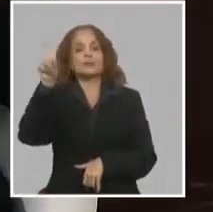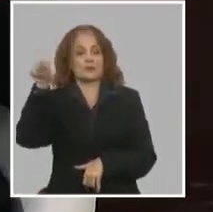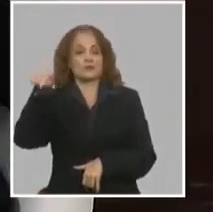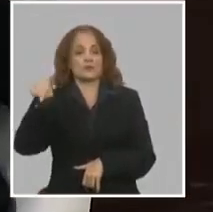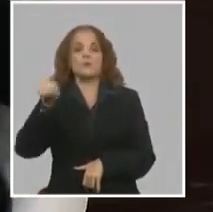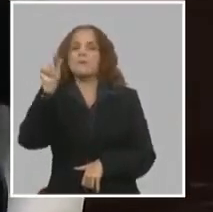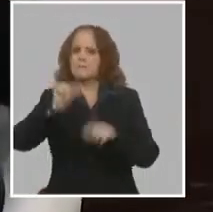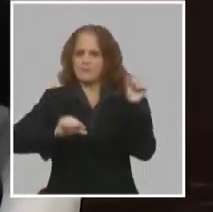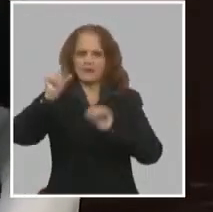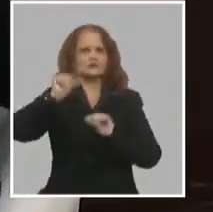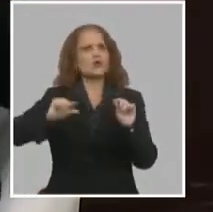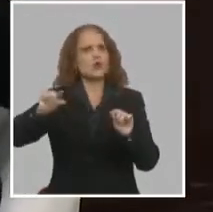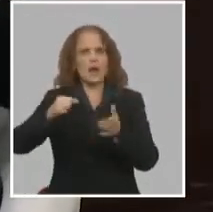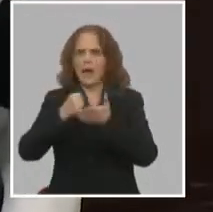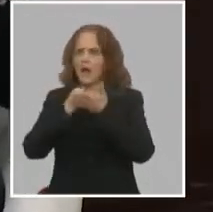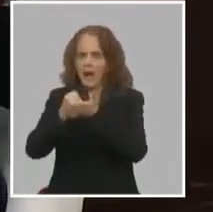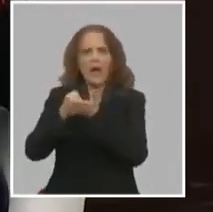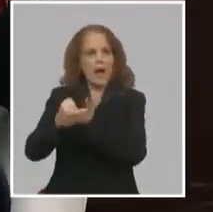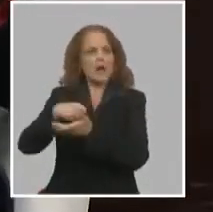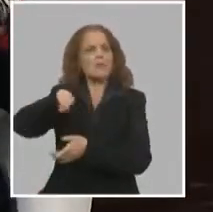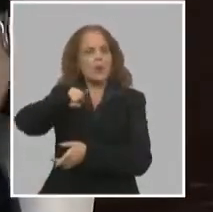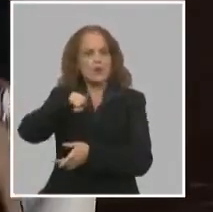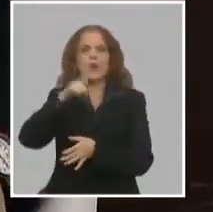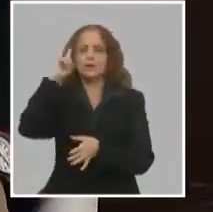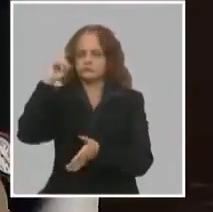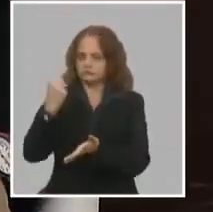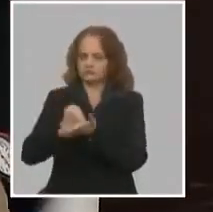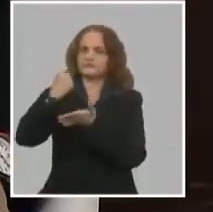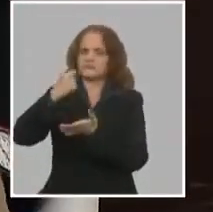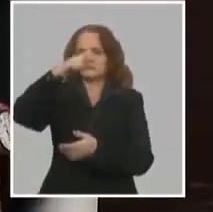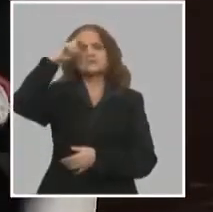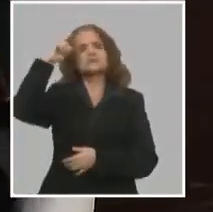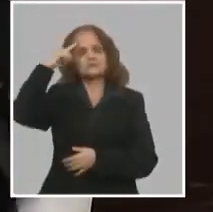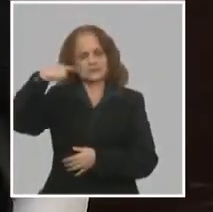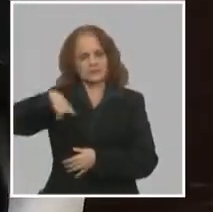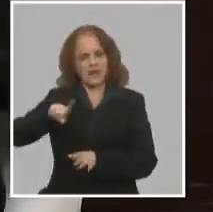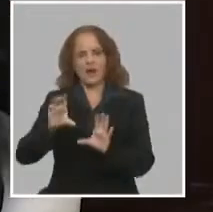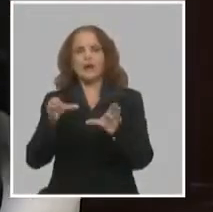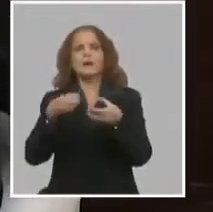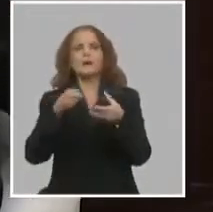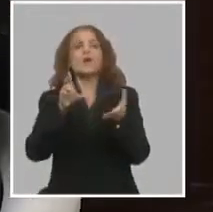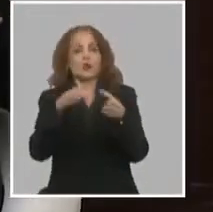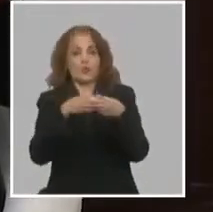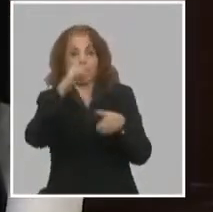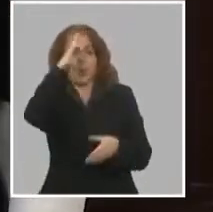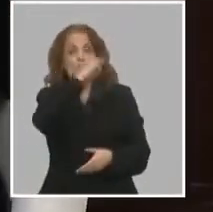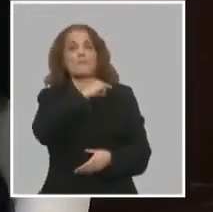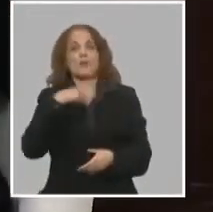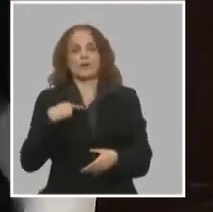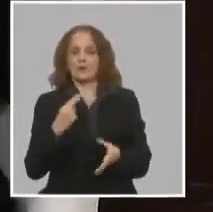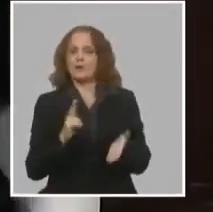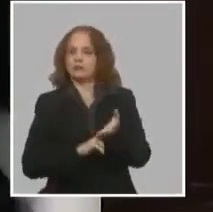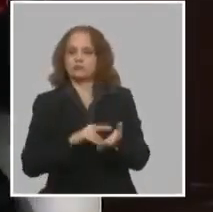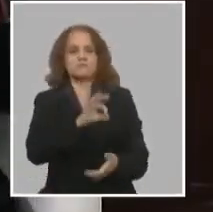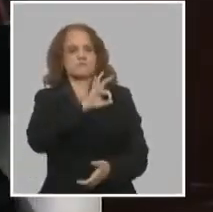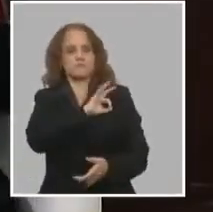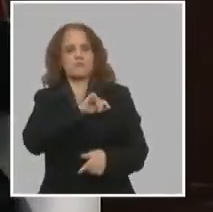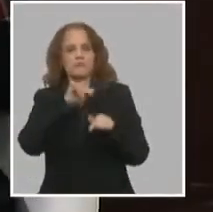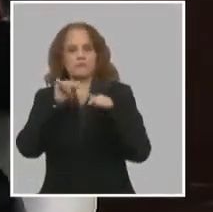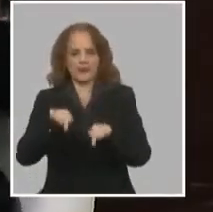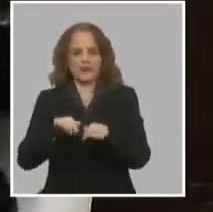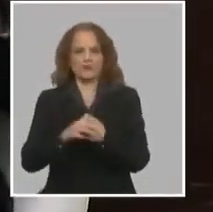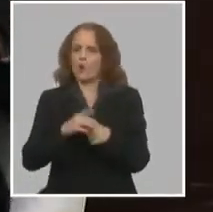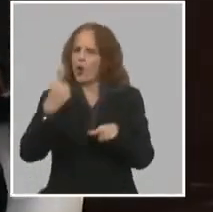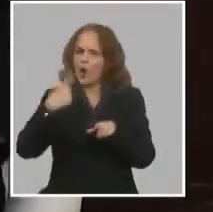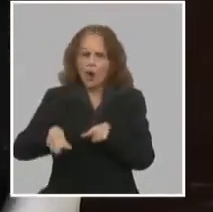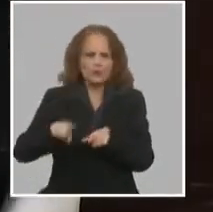diversas partes del mundo, desde el Premio Nobel de la Paz Adolfo Pérez Esquivel en Argentina hasta un cineasta como Oliver Stone en los